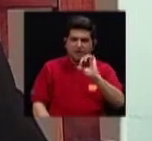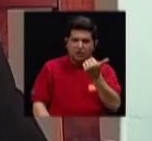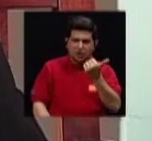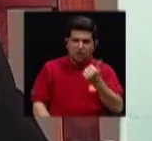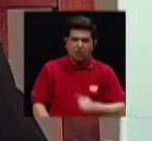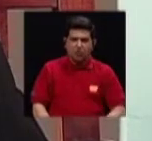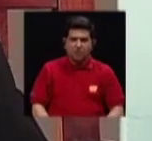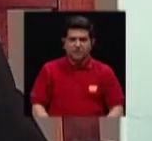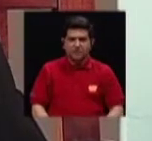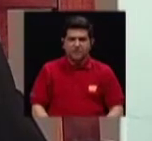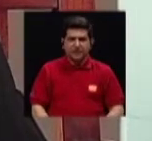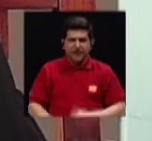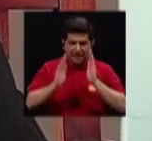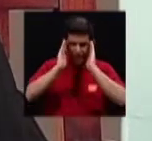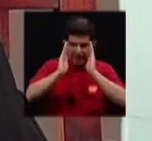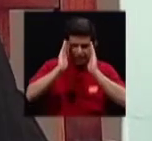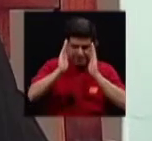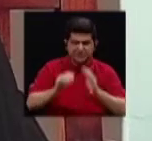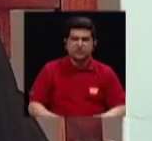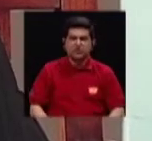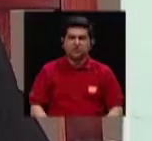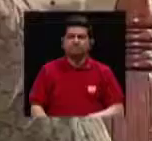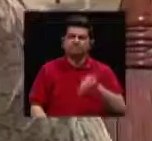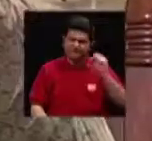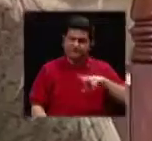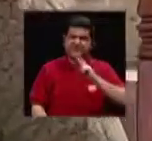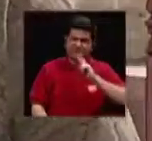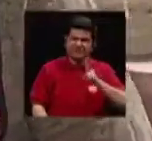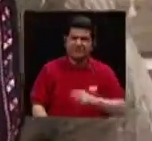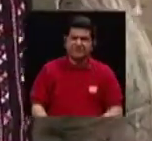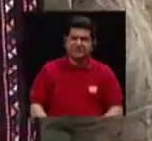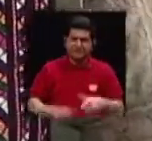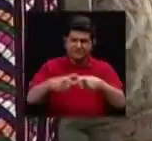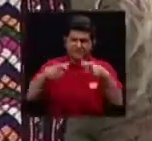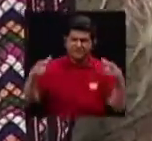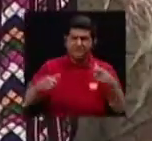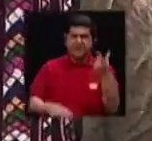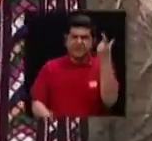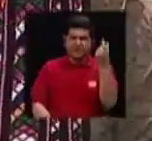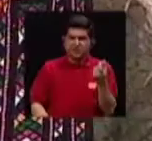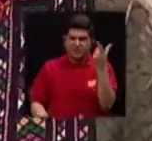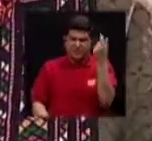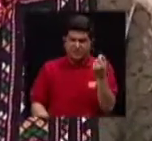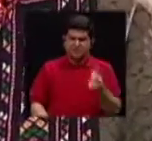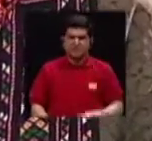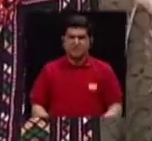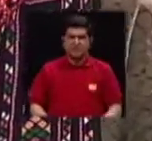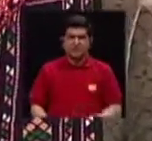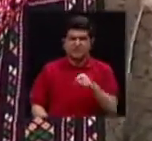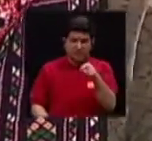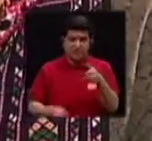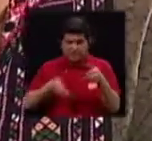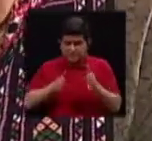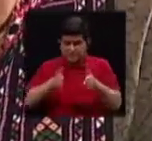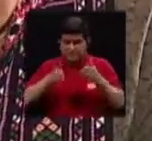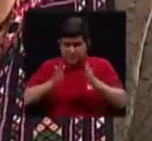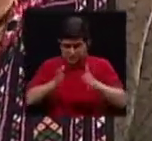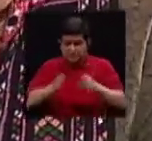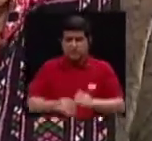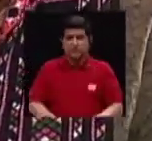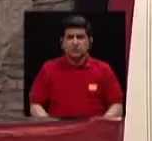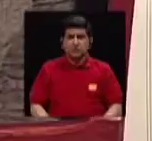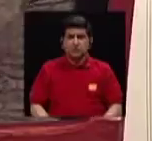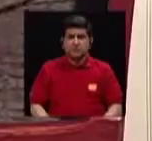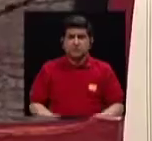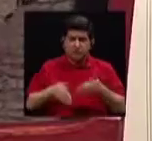ahí, porque si bien es cierto, la mayoría de las pensiones son para los hijos, ¿verdad? Uh-huh. Los hijos y las